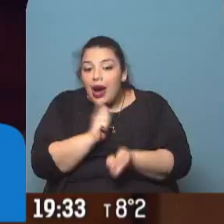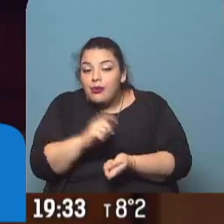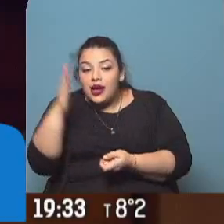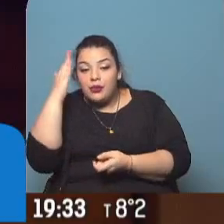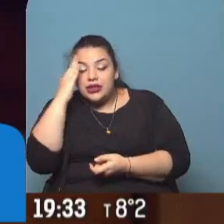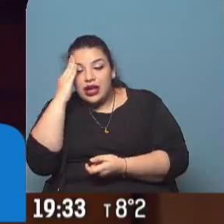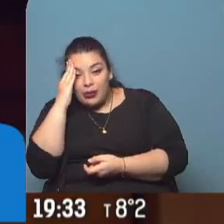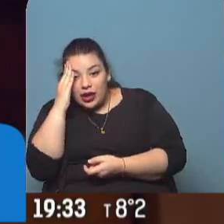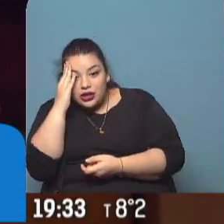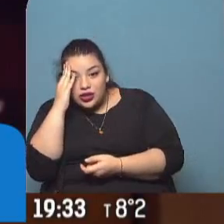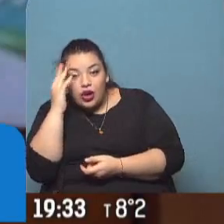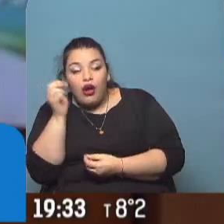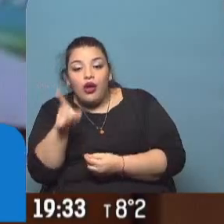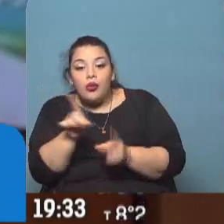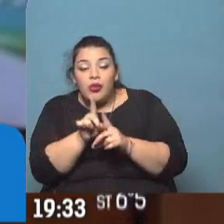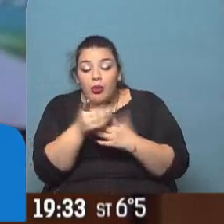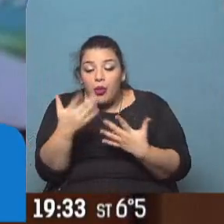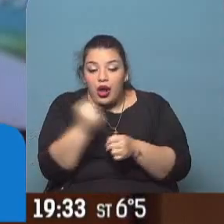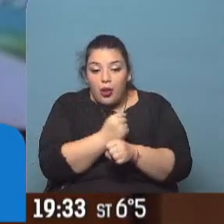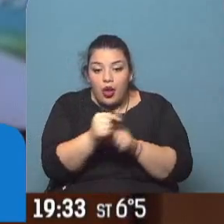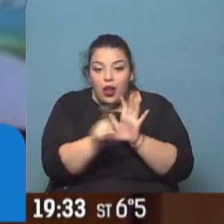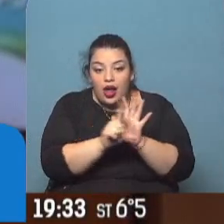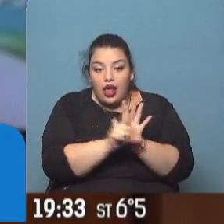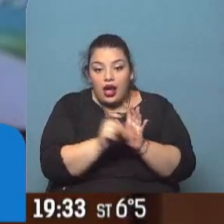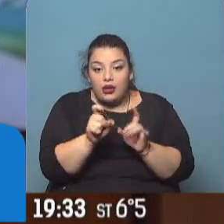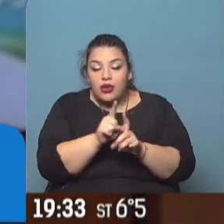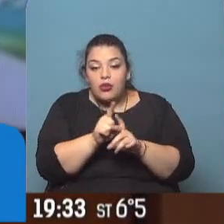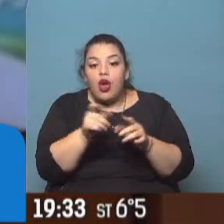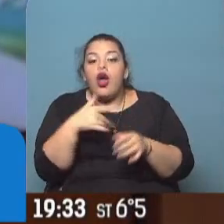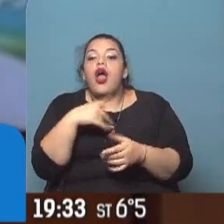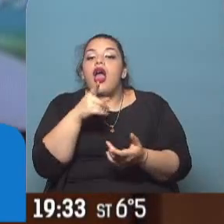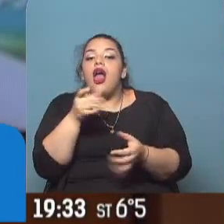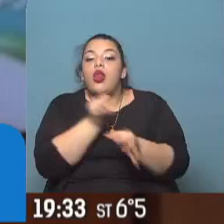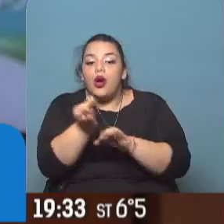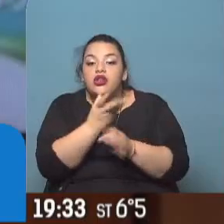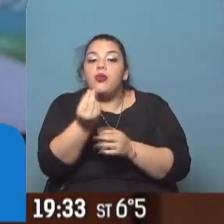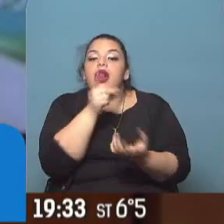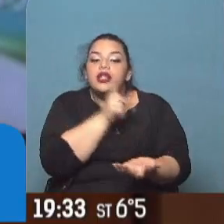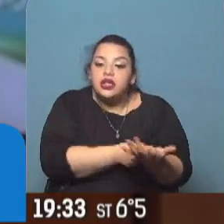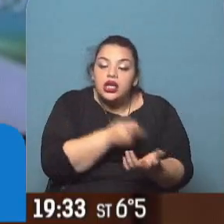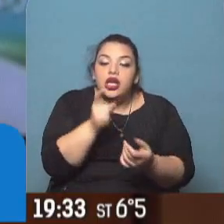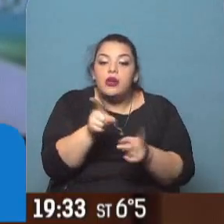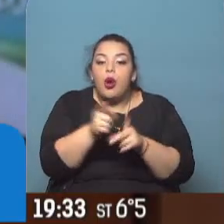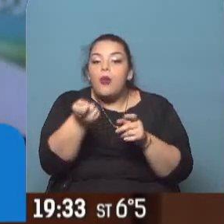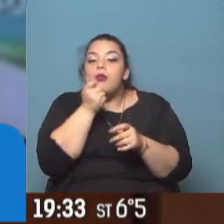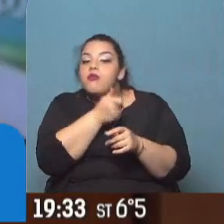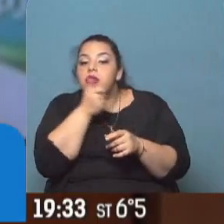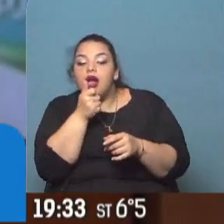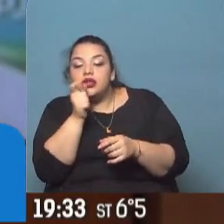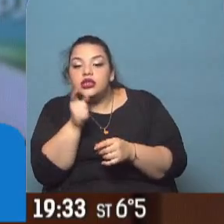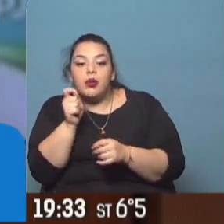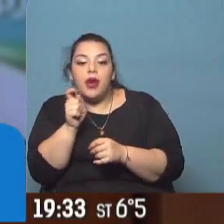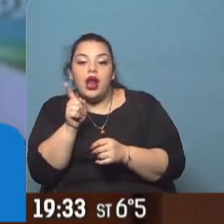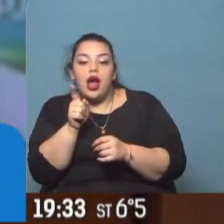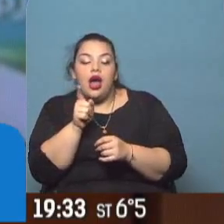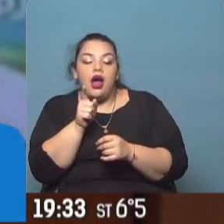por hacer. O sea, la campaña fue clara, ¿no? Educación para decidir, anticonceptivos para no abortar, aborto legal para morir. Para mí sería una muy mala noticia que